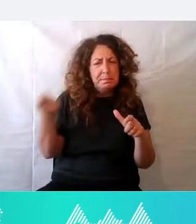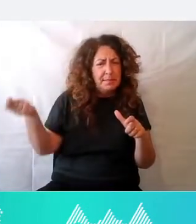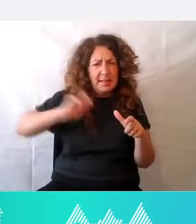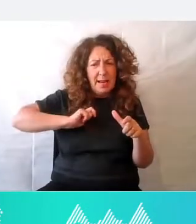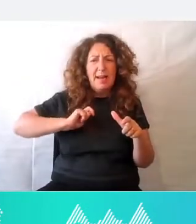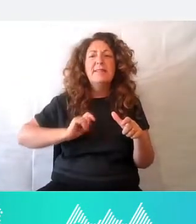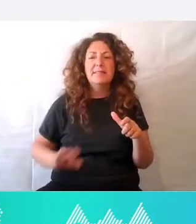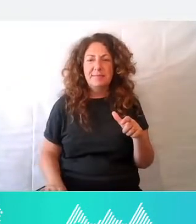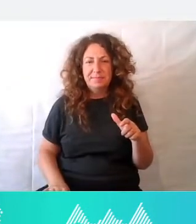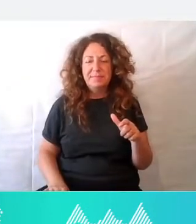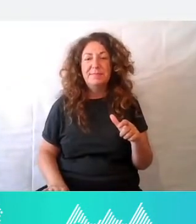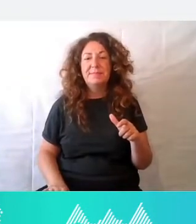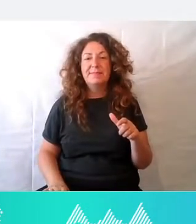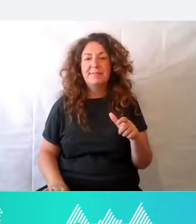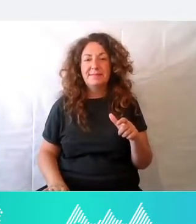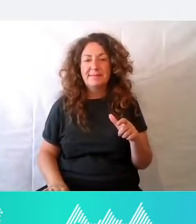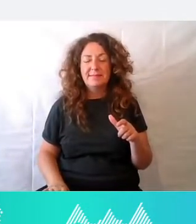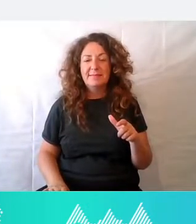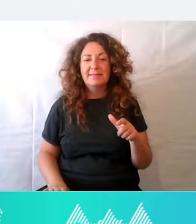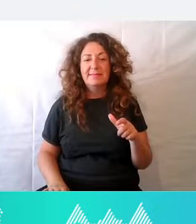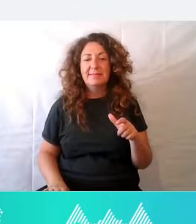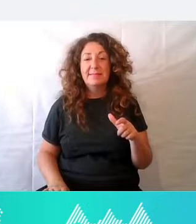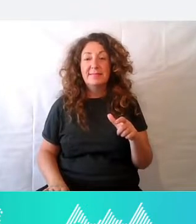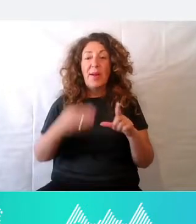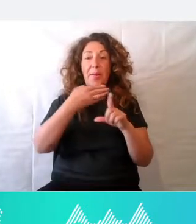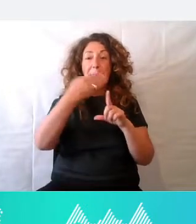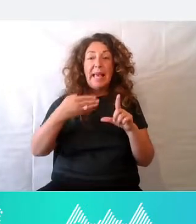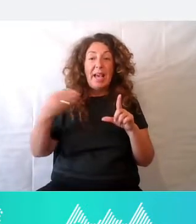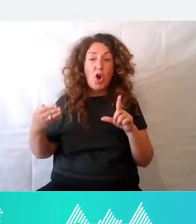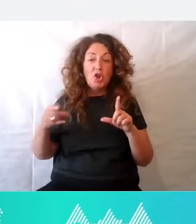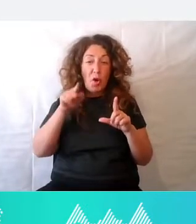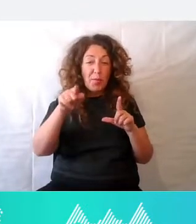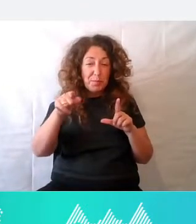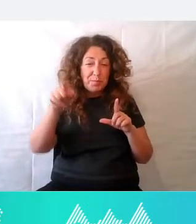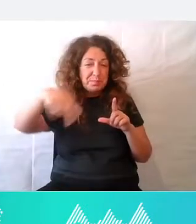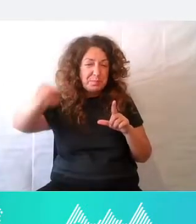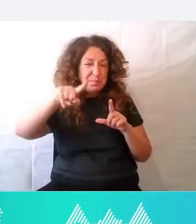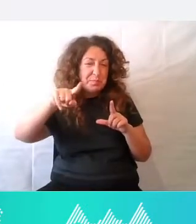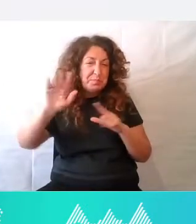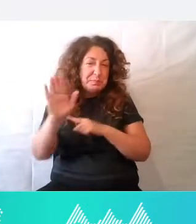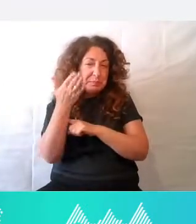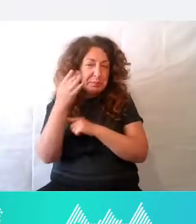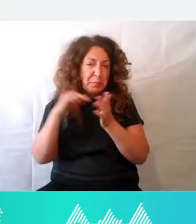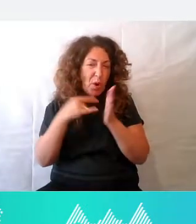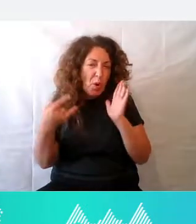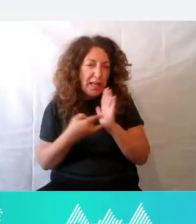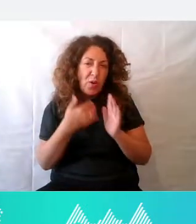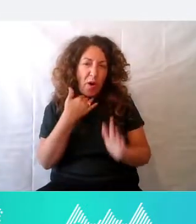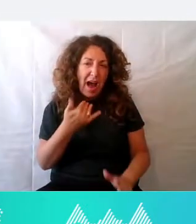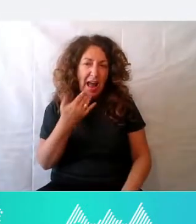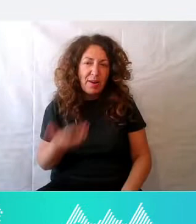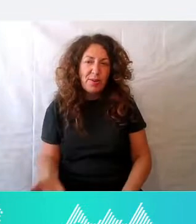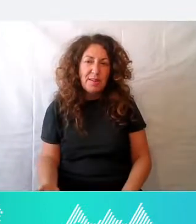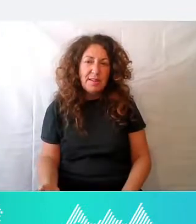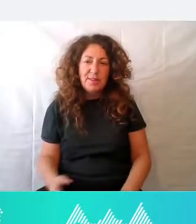desde desde microsoft carlos algún proyecto que quieras destacar algún proyecto innovador